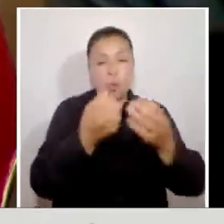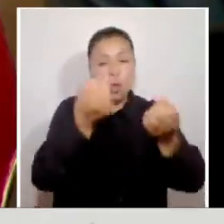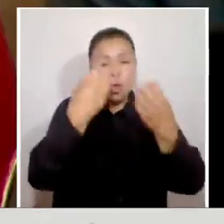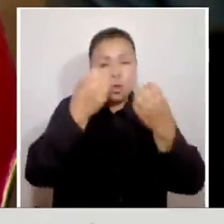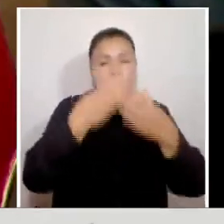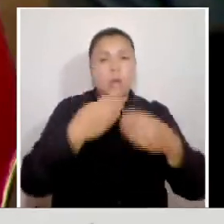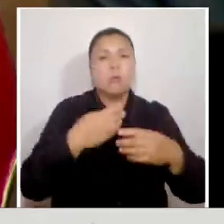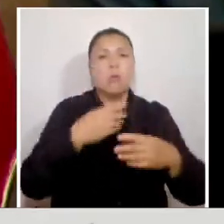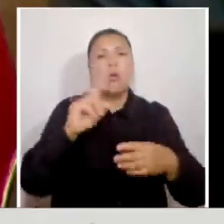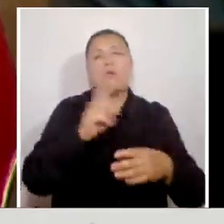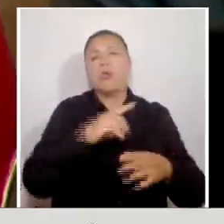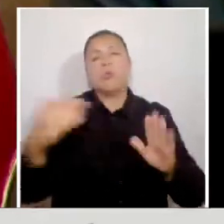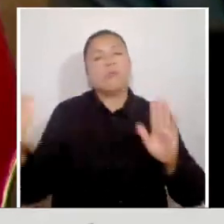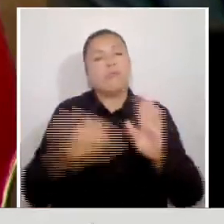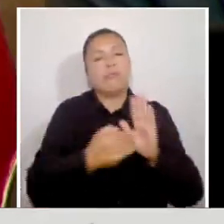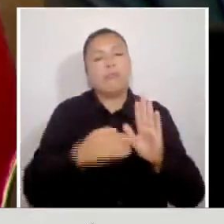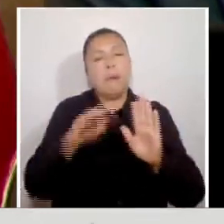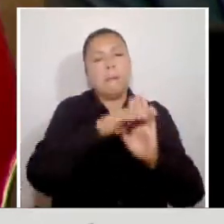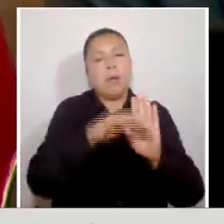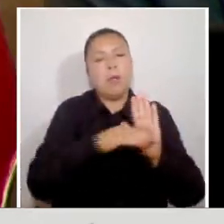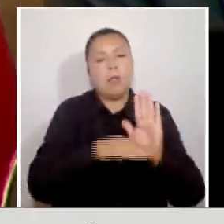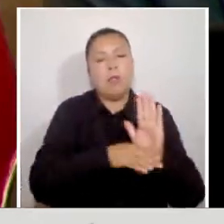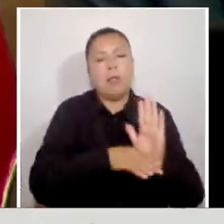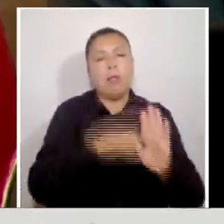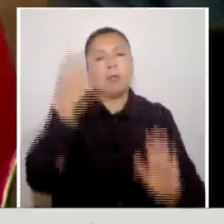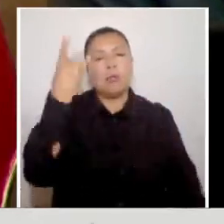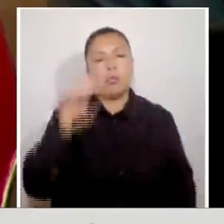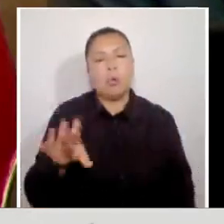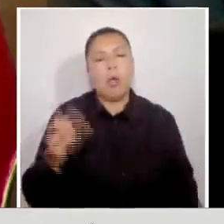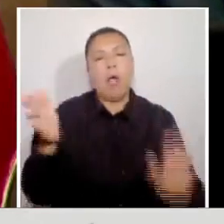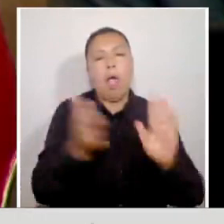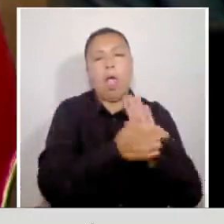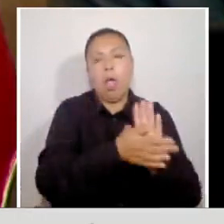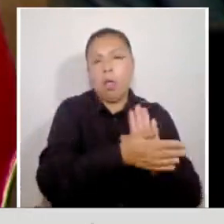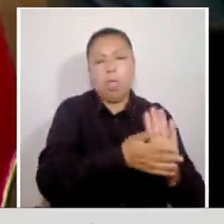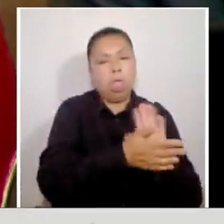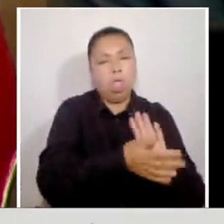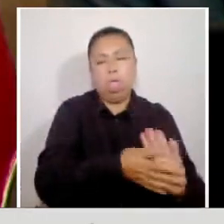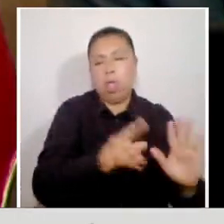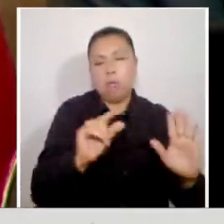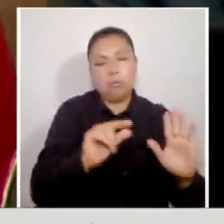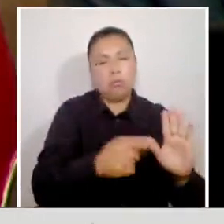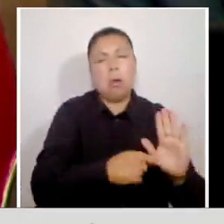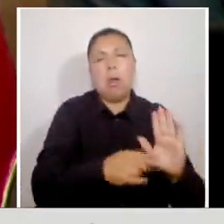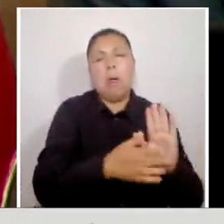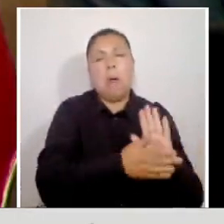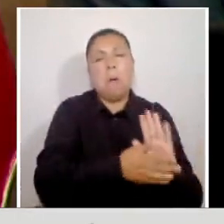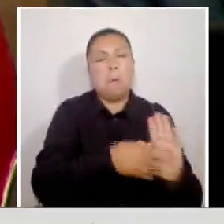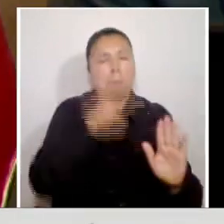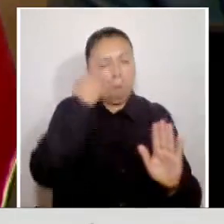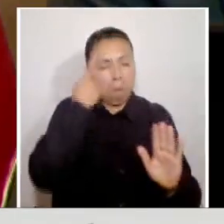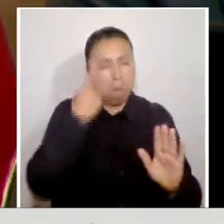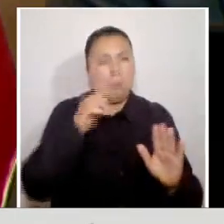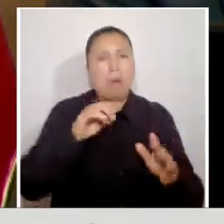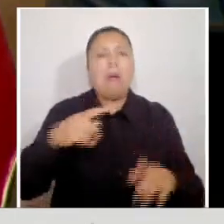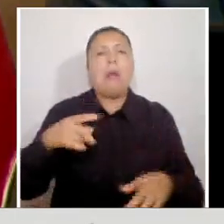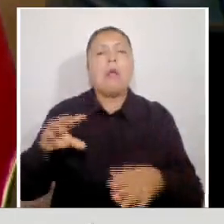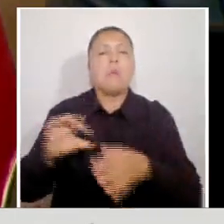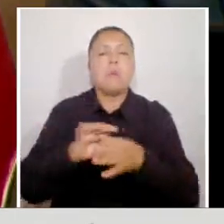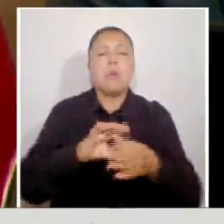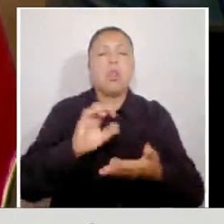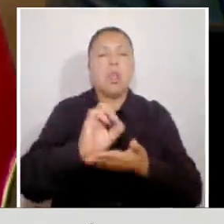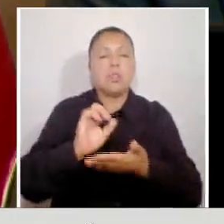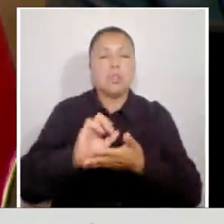apoyando medidas que son solamente parche parche para una herida que causa el propio estado Muchísimas gracias señor